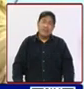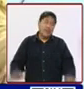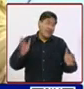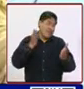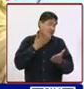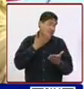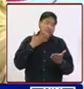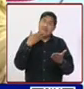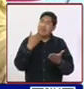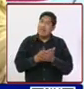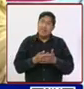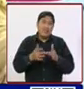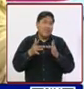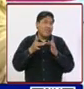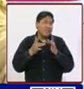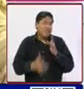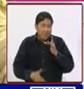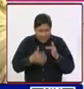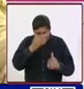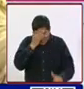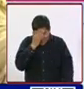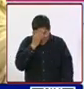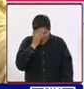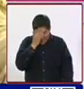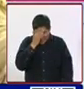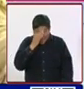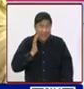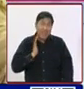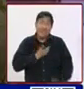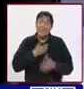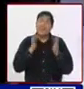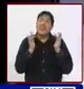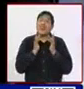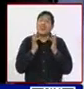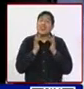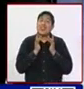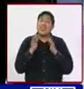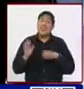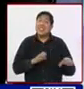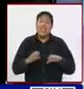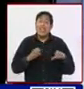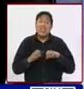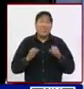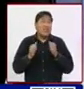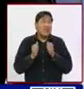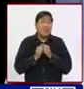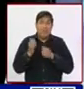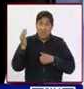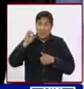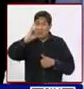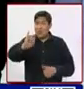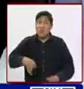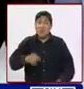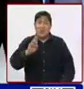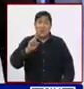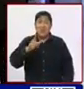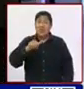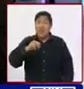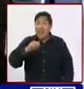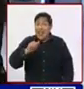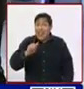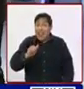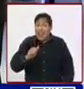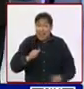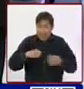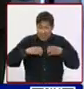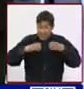Bueno, hemos perdido la señal por un momento de nuestro contacto que se está realizando con Juliana Terán, y nos contaba